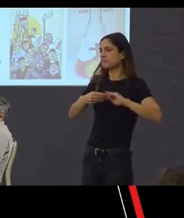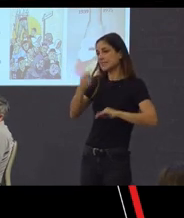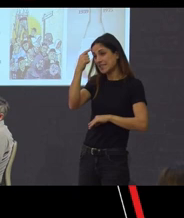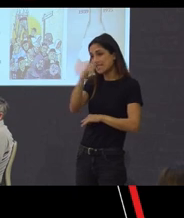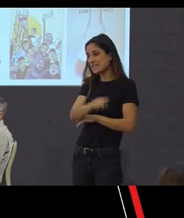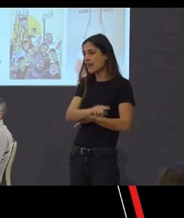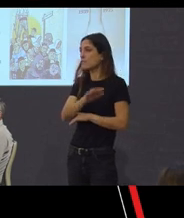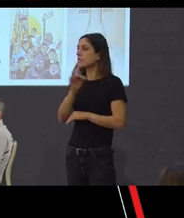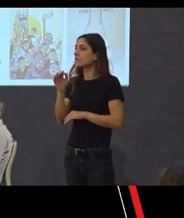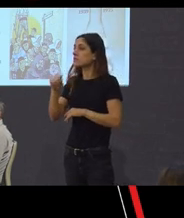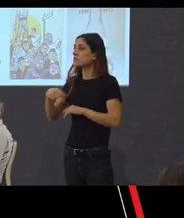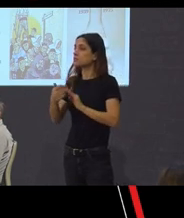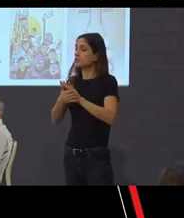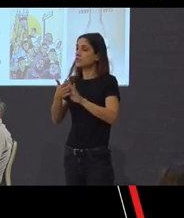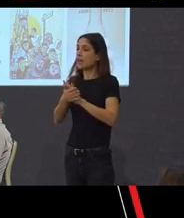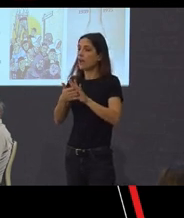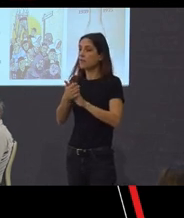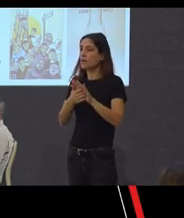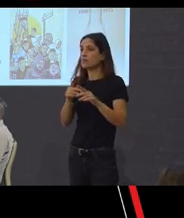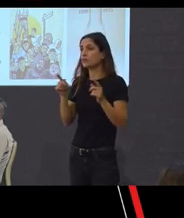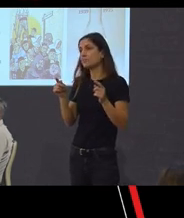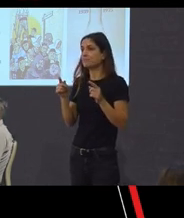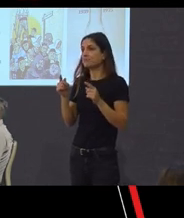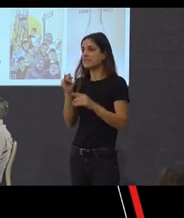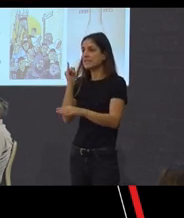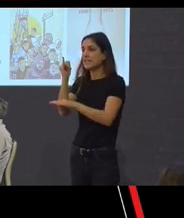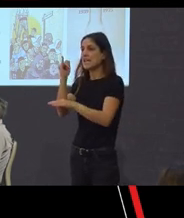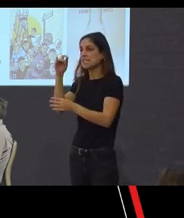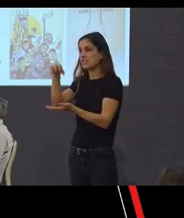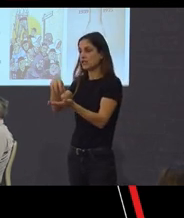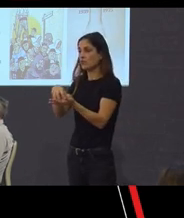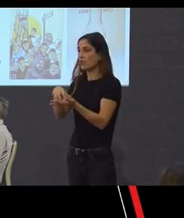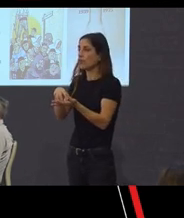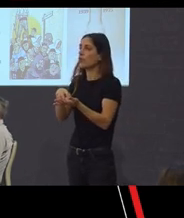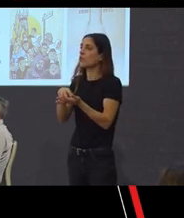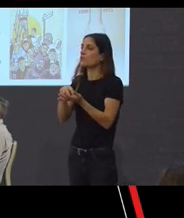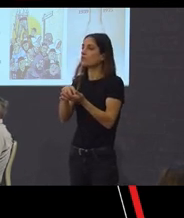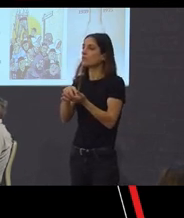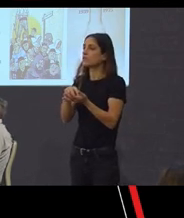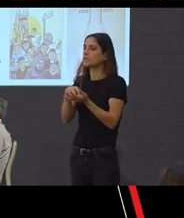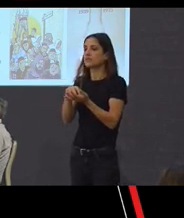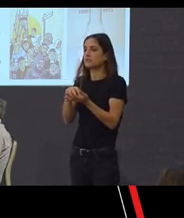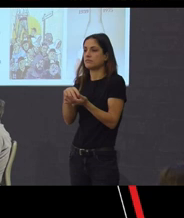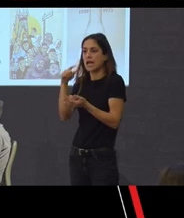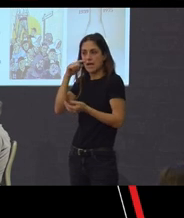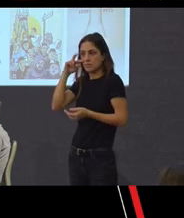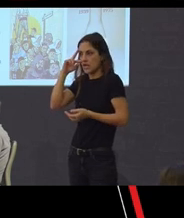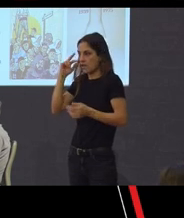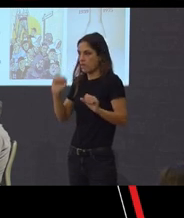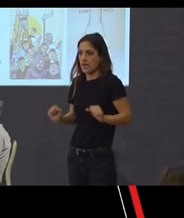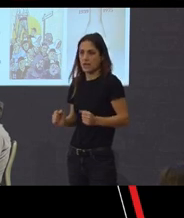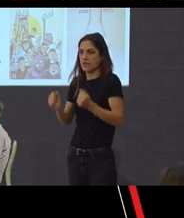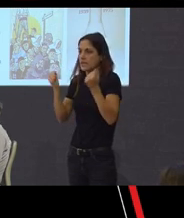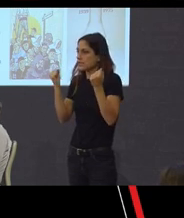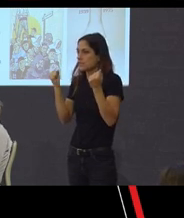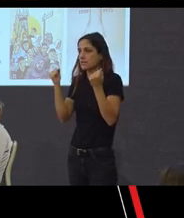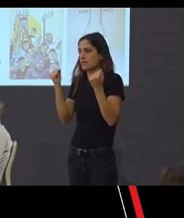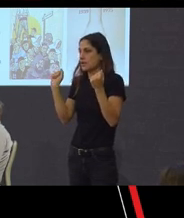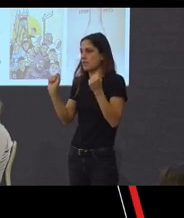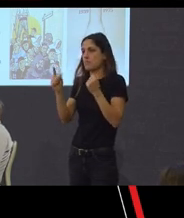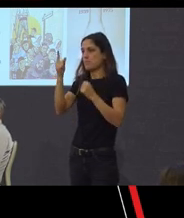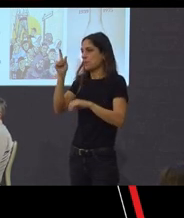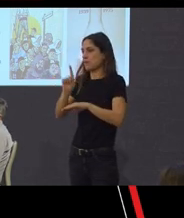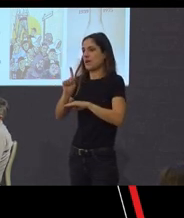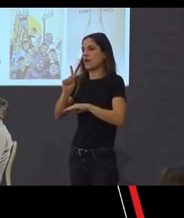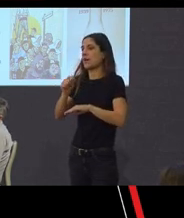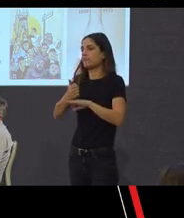a falar dunha institución que é a maior experta en supervivencia, porque leva case que 2000 anos sobrevivindo apegada